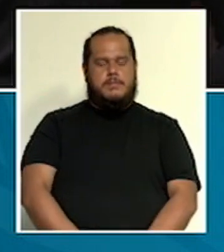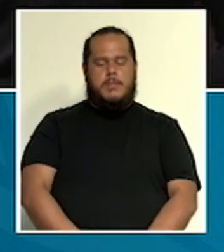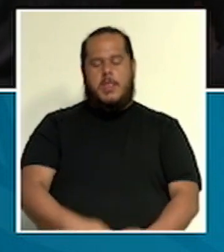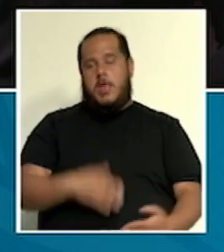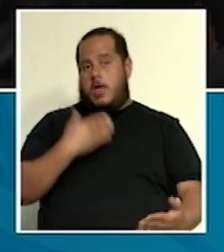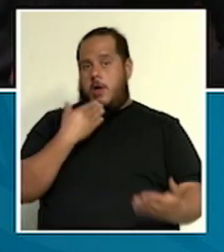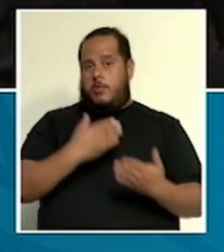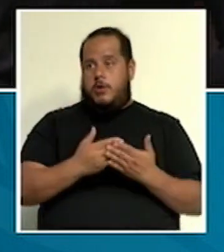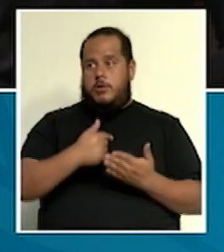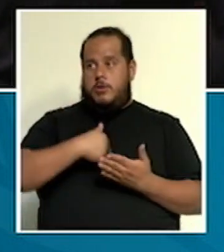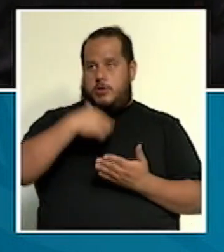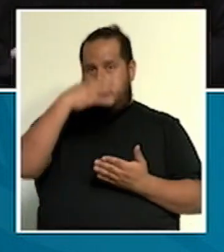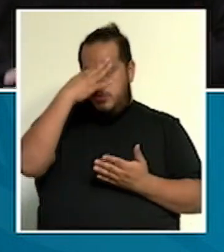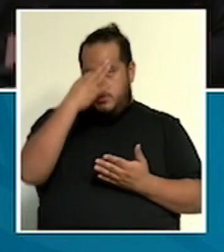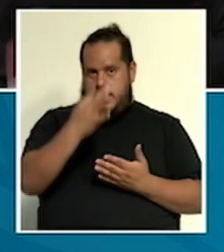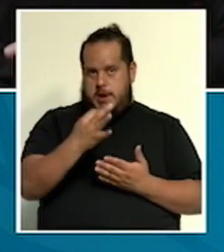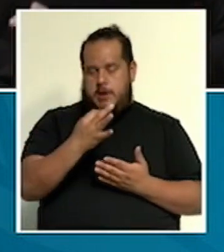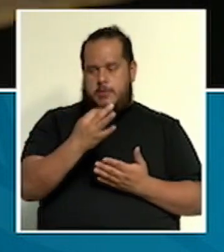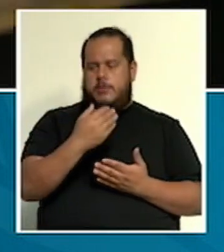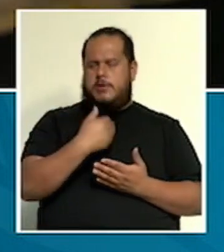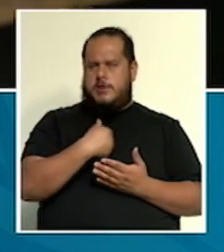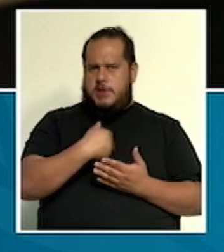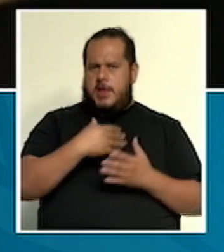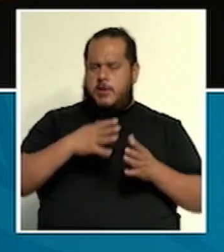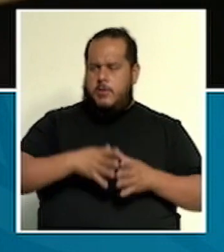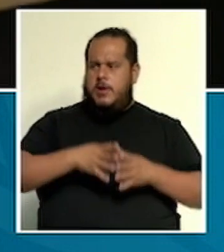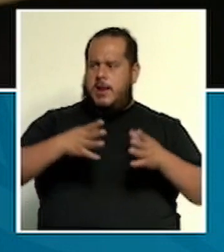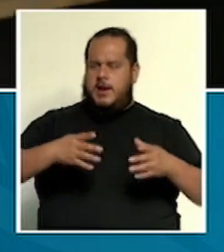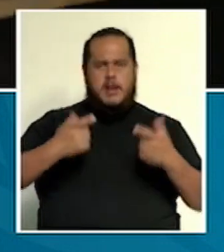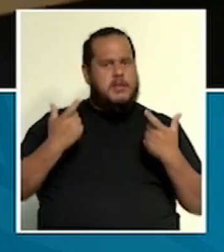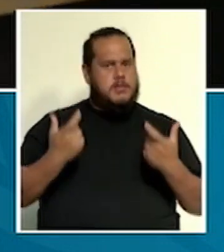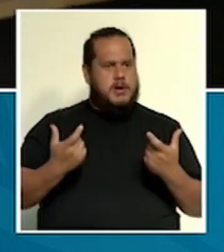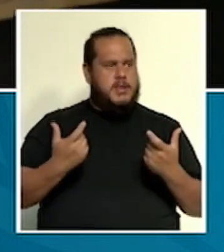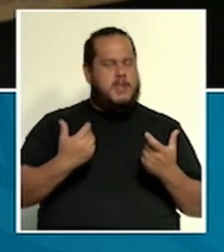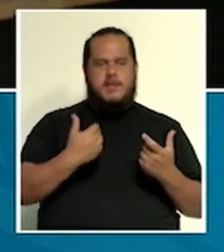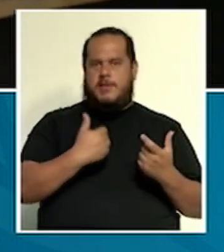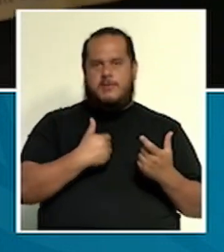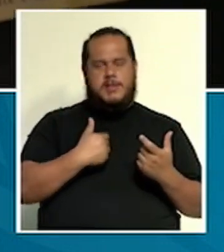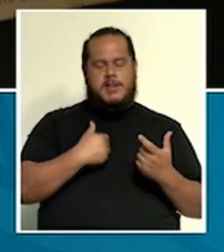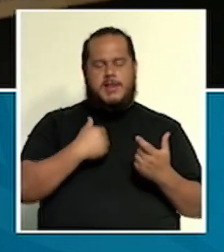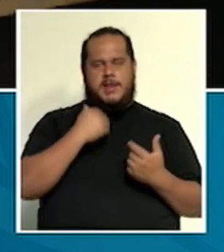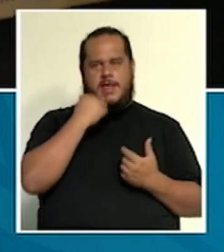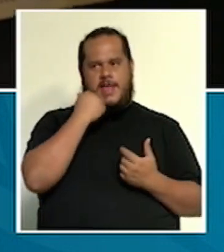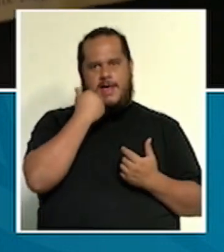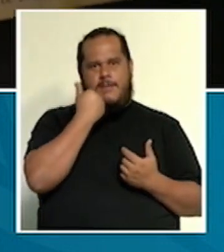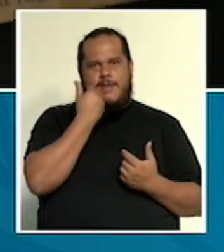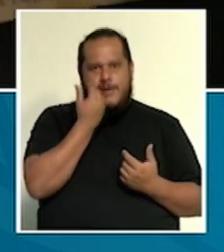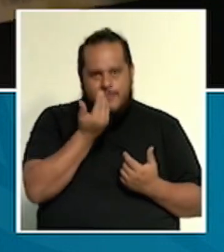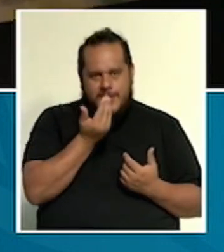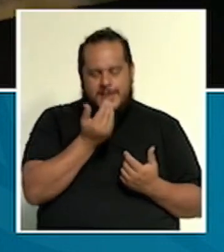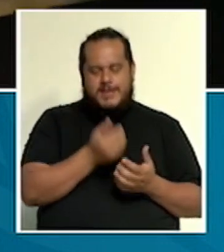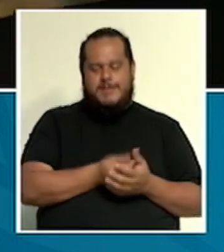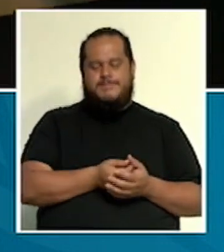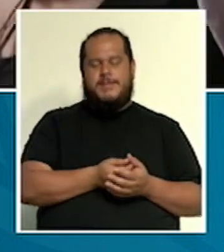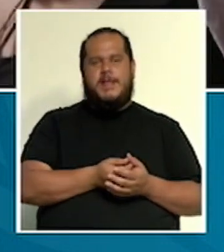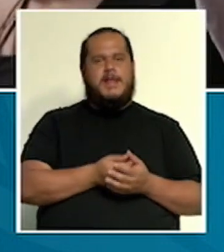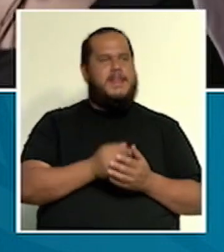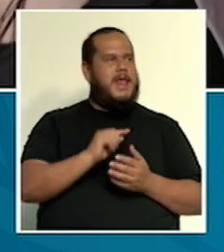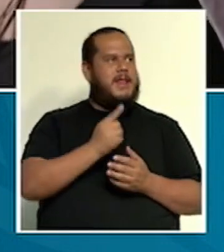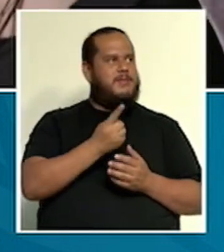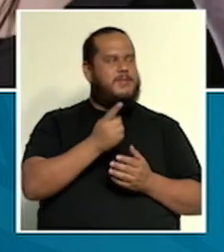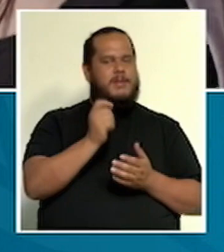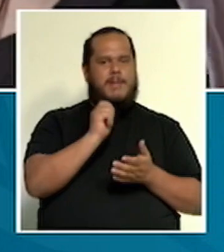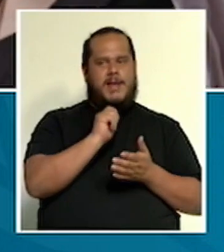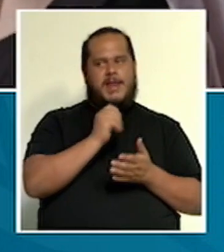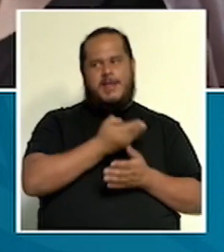Bueno, yo creo que tengo la gran suerte de no tener que avergonzarme de las primeras